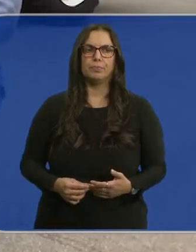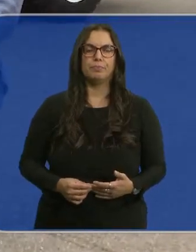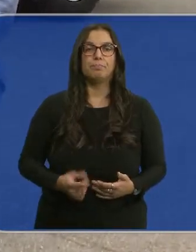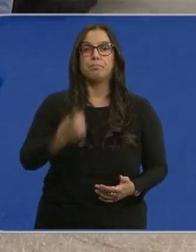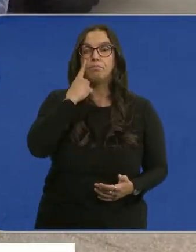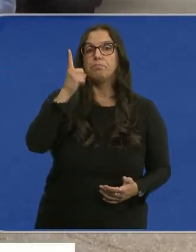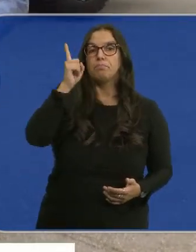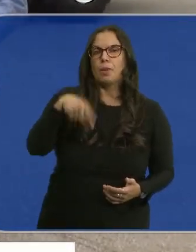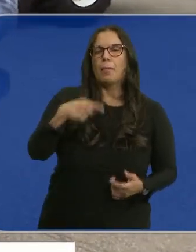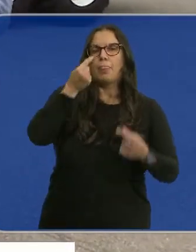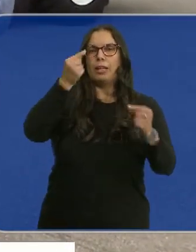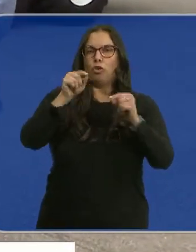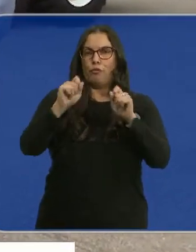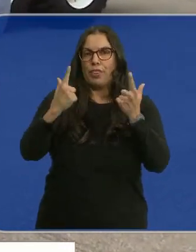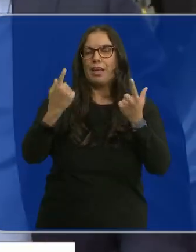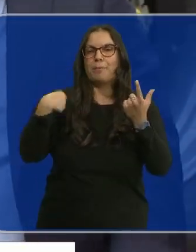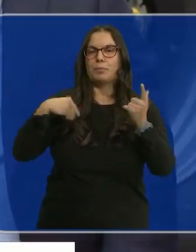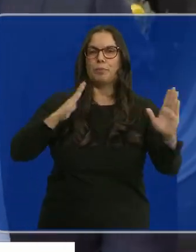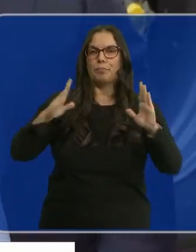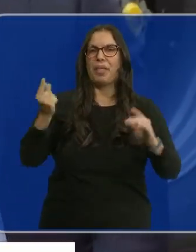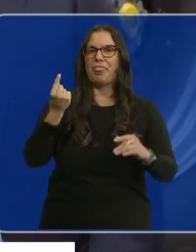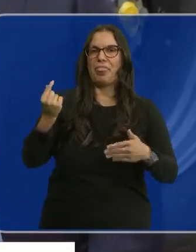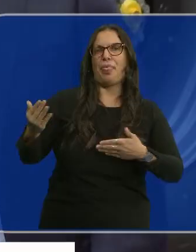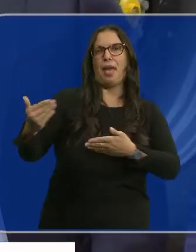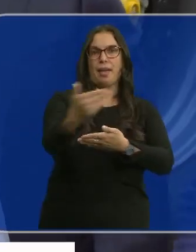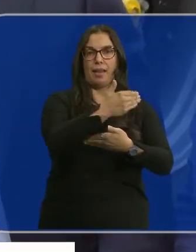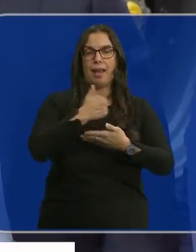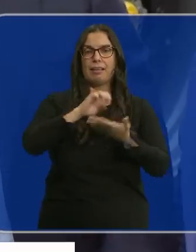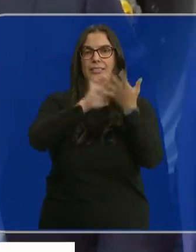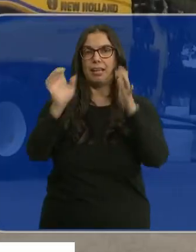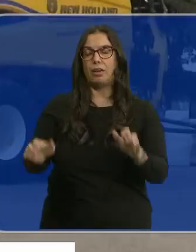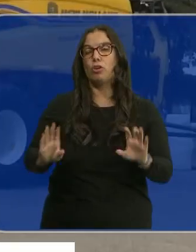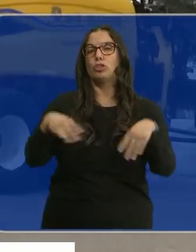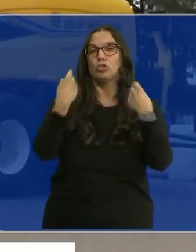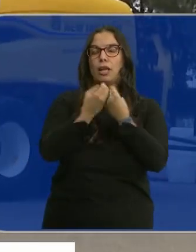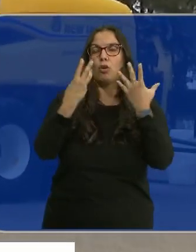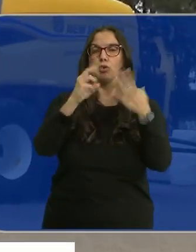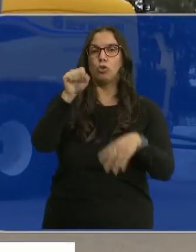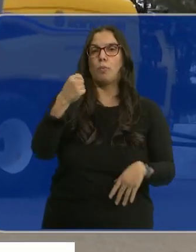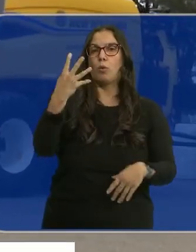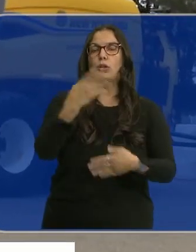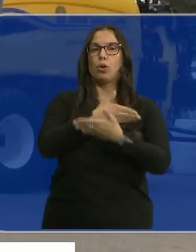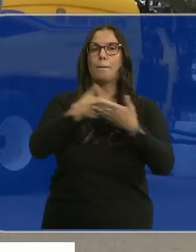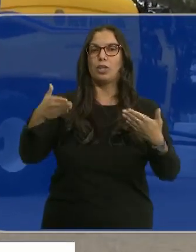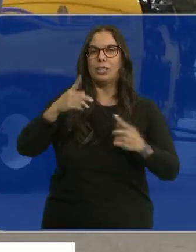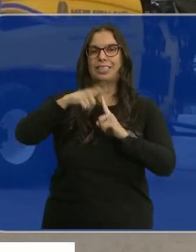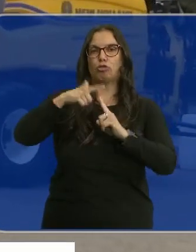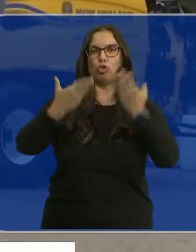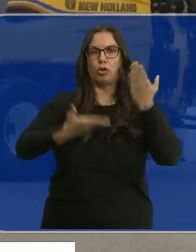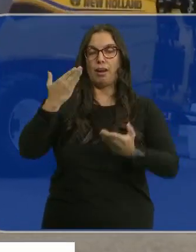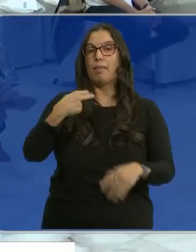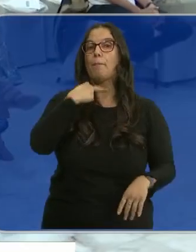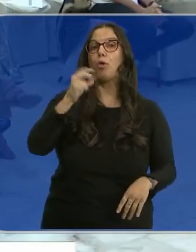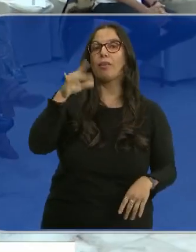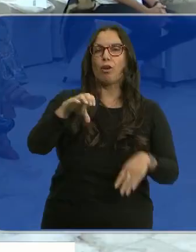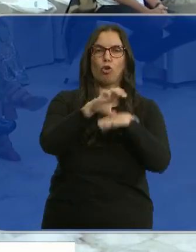Y atención, porque ya tenemos datos definitivos de la campaña de cereal. Castilla y León ha cerrado con 8,4 millones de toneladas. Así lo ha